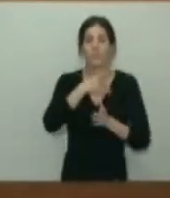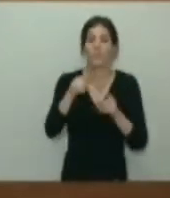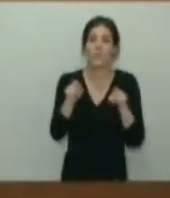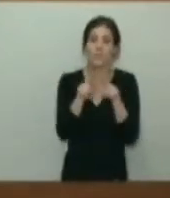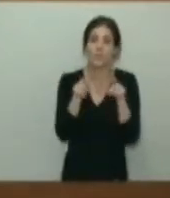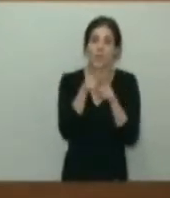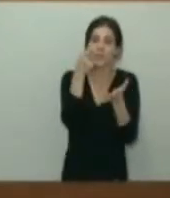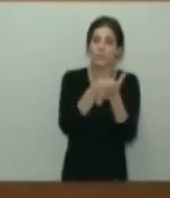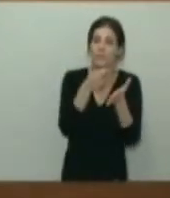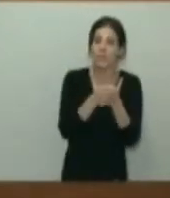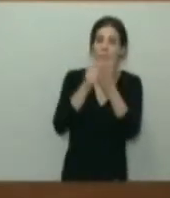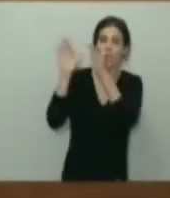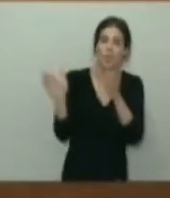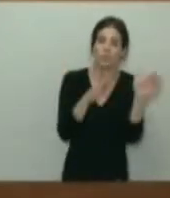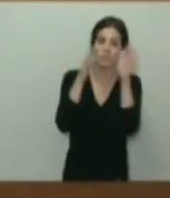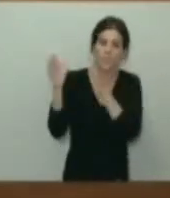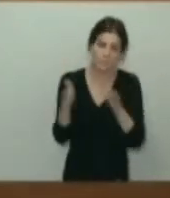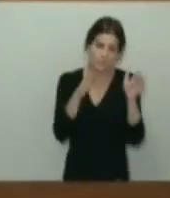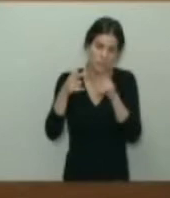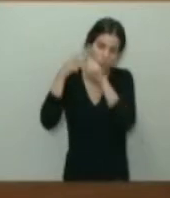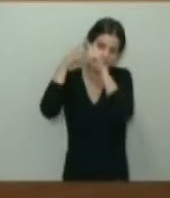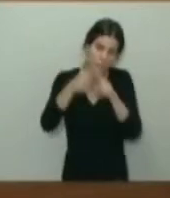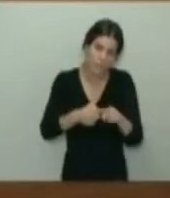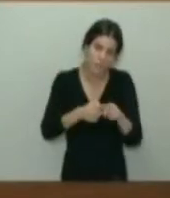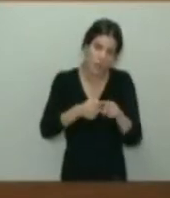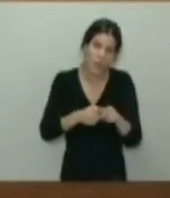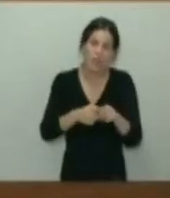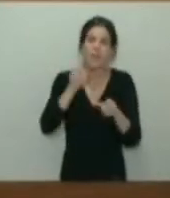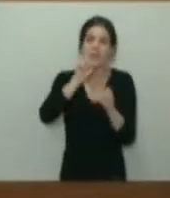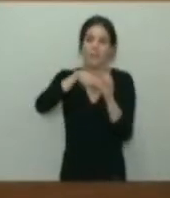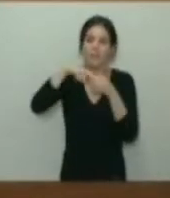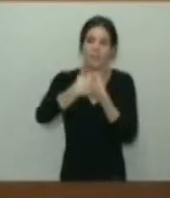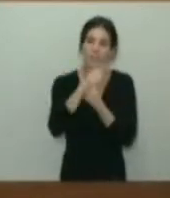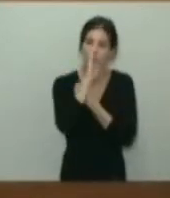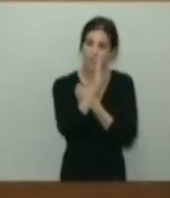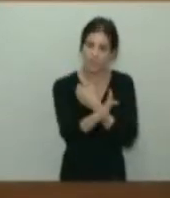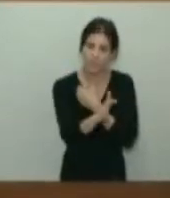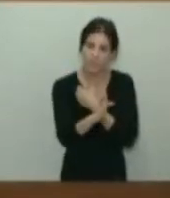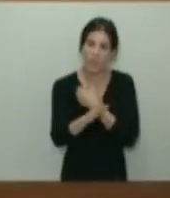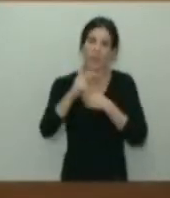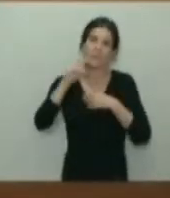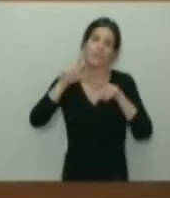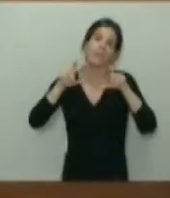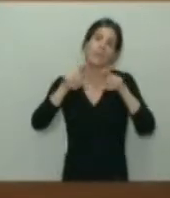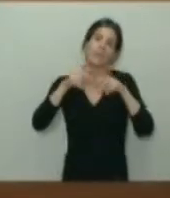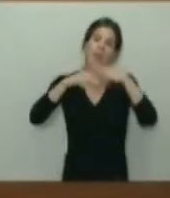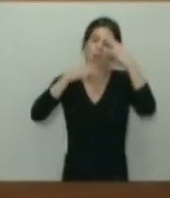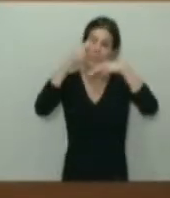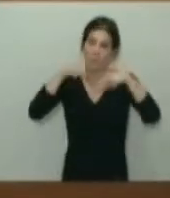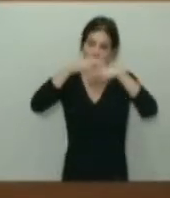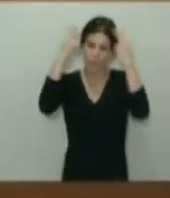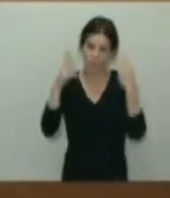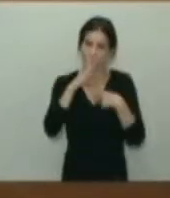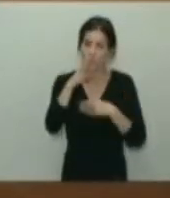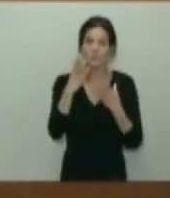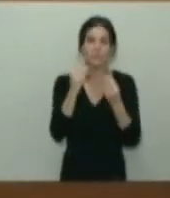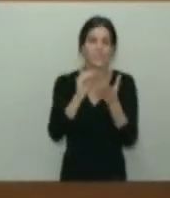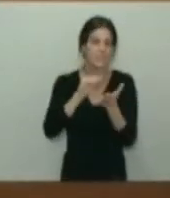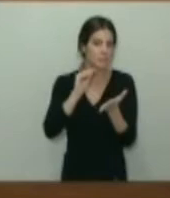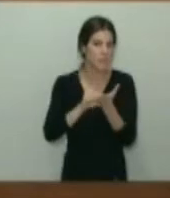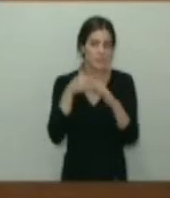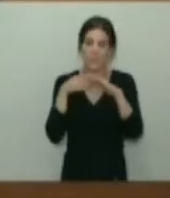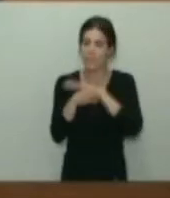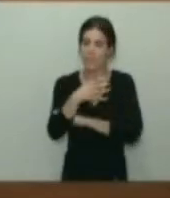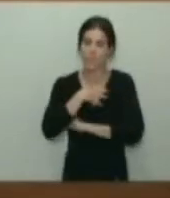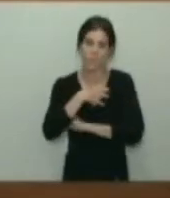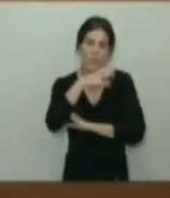fin de fomentar la participación directa de las pequeñas empresas en la obra pública que en muchos casos no pueden acceder cuando el